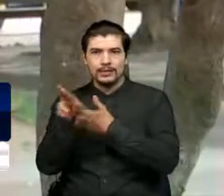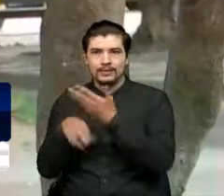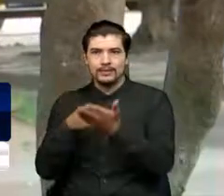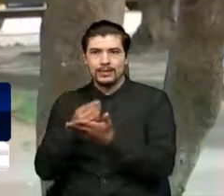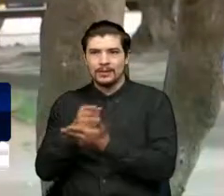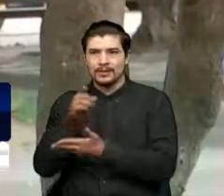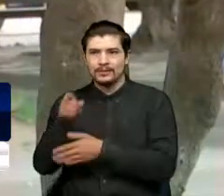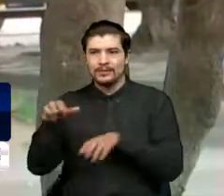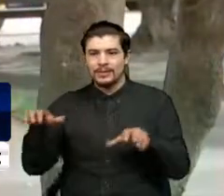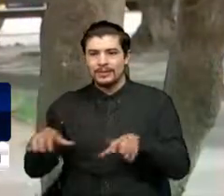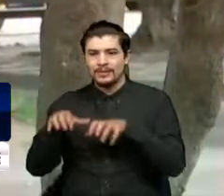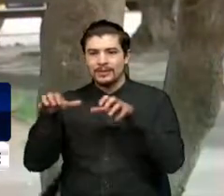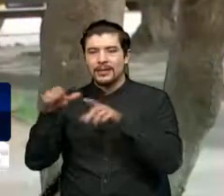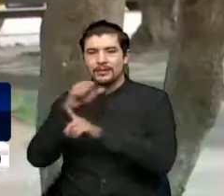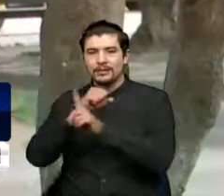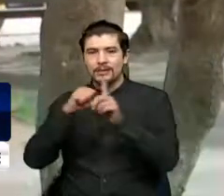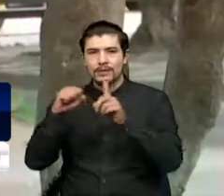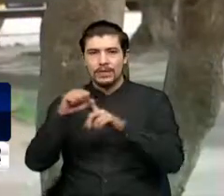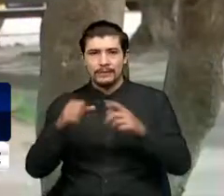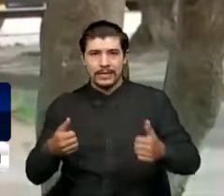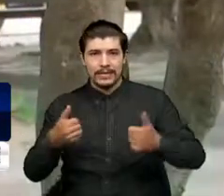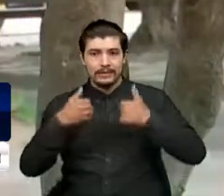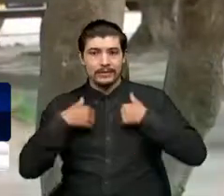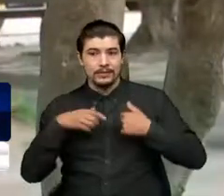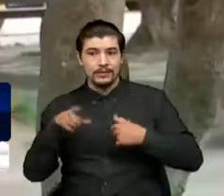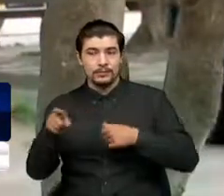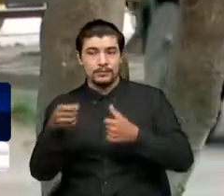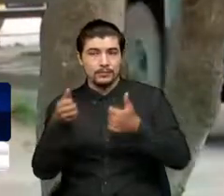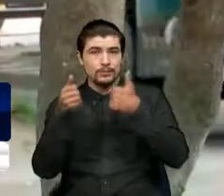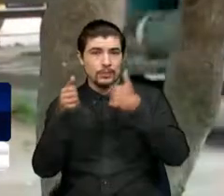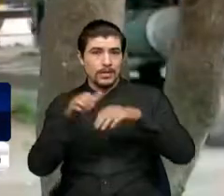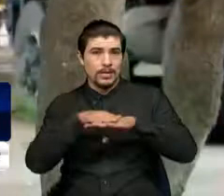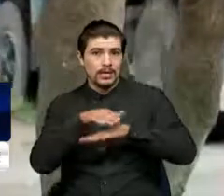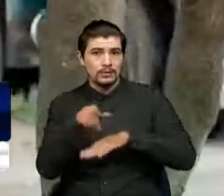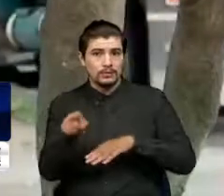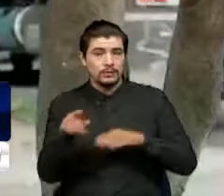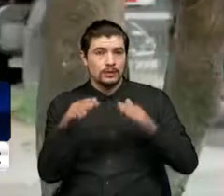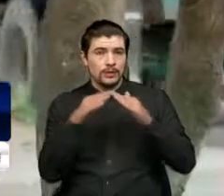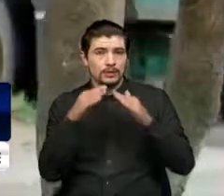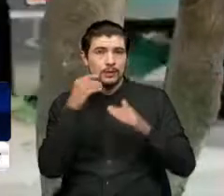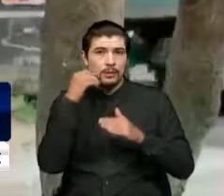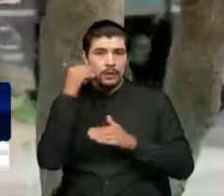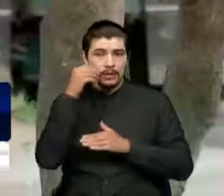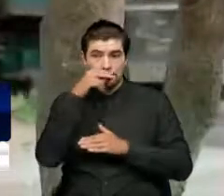actividad social en beneficio de una muy buena causa. Me despido con esta información para que ustedes